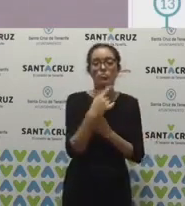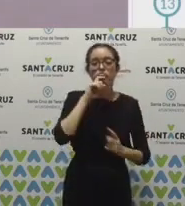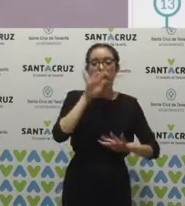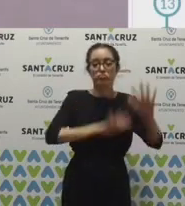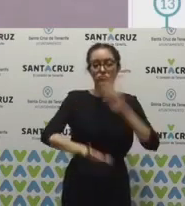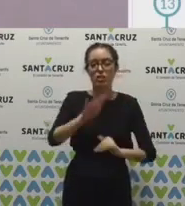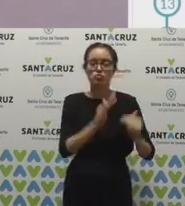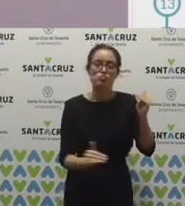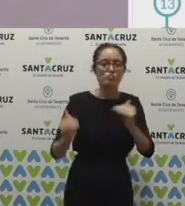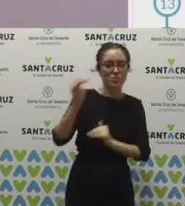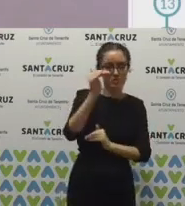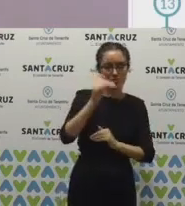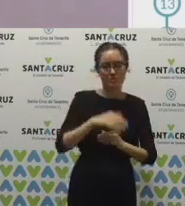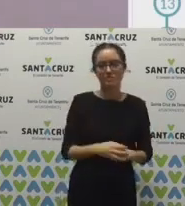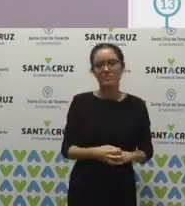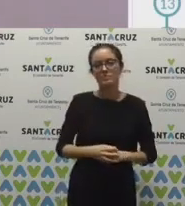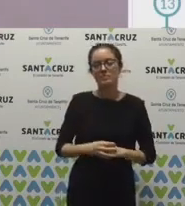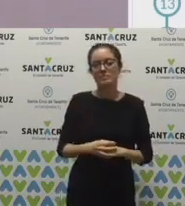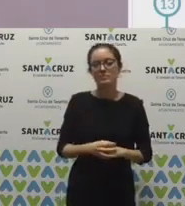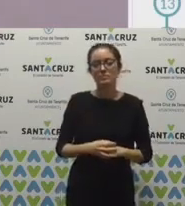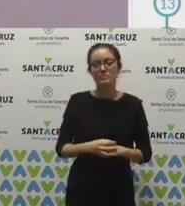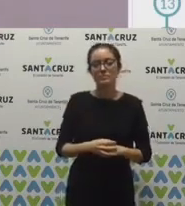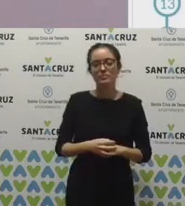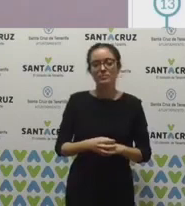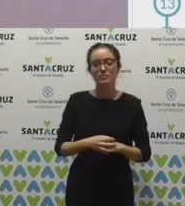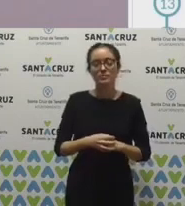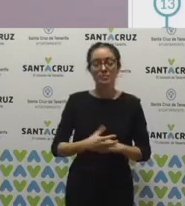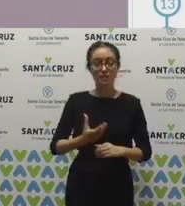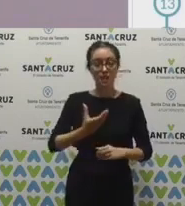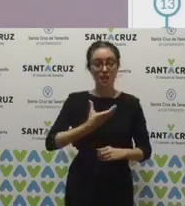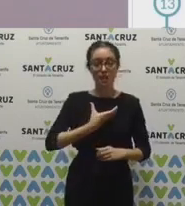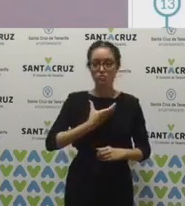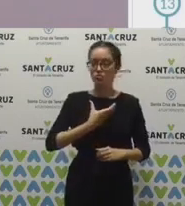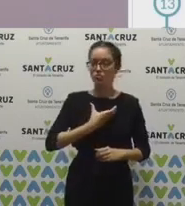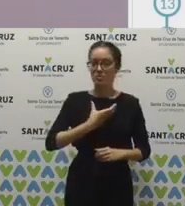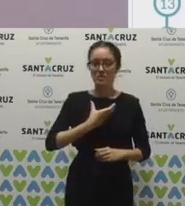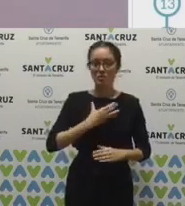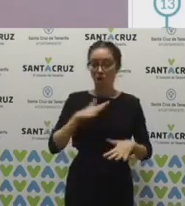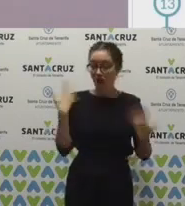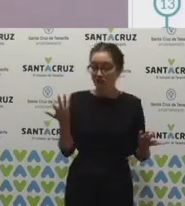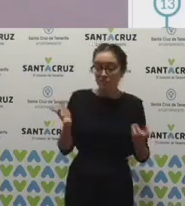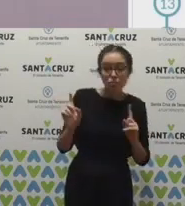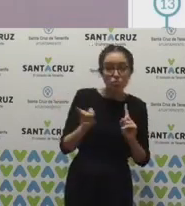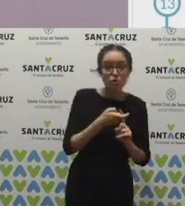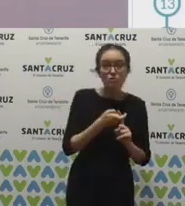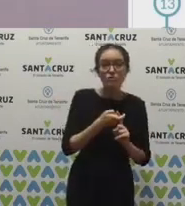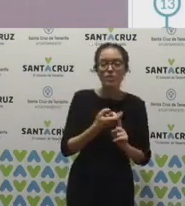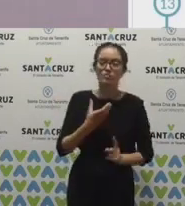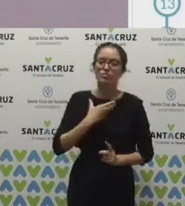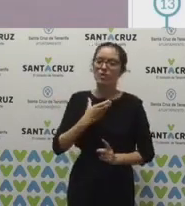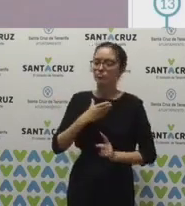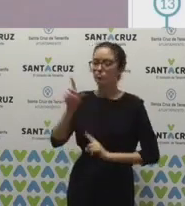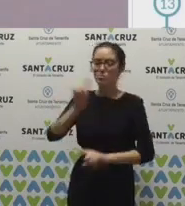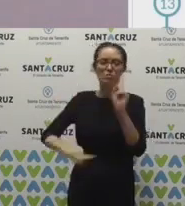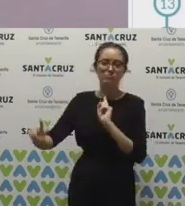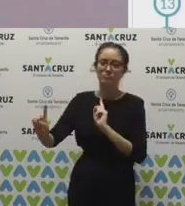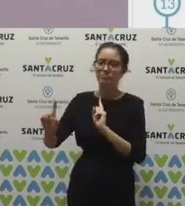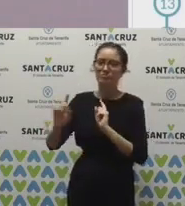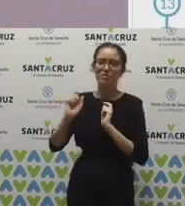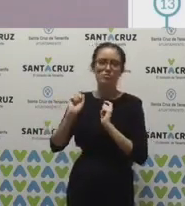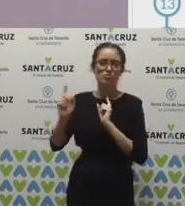hasta ese momento será el consistorio no tiene otra que responder hasta esta problemática facilitando y agilizando